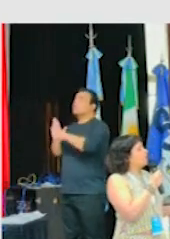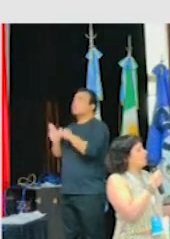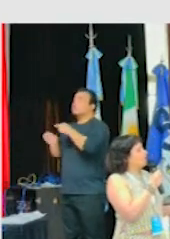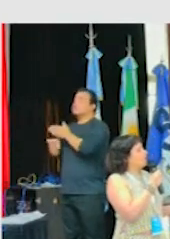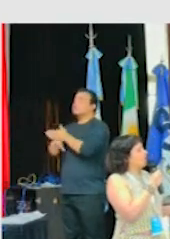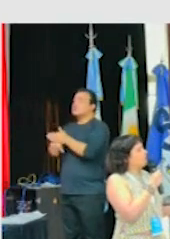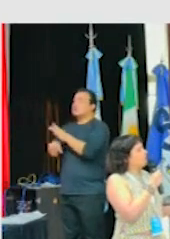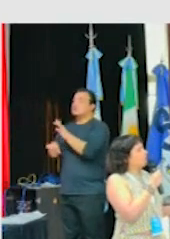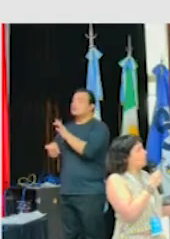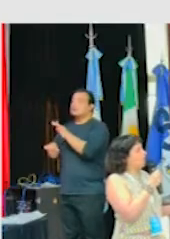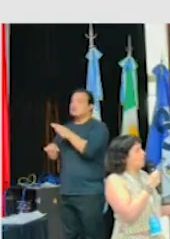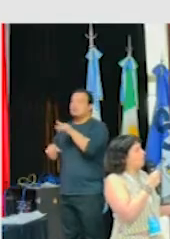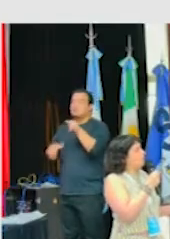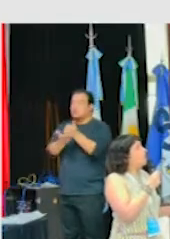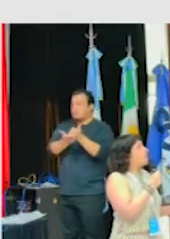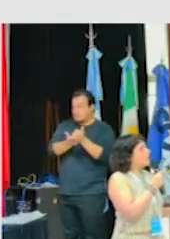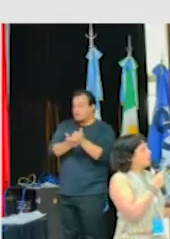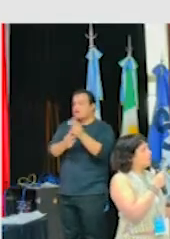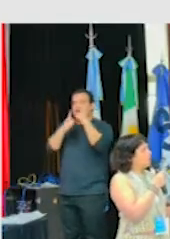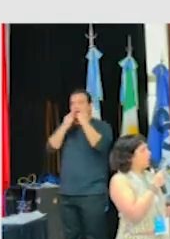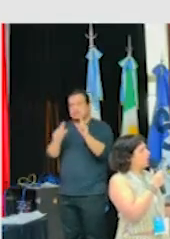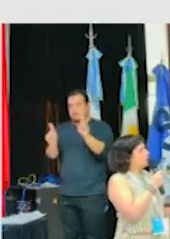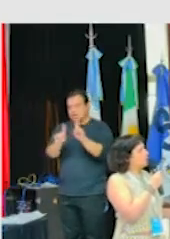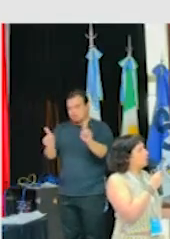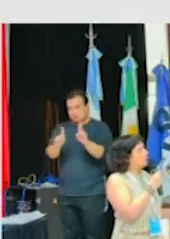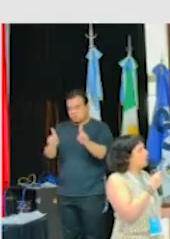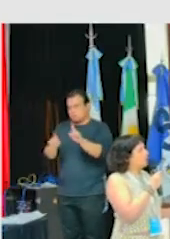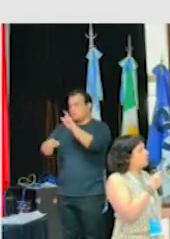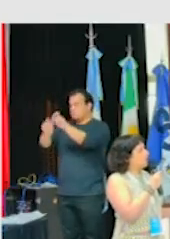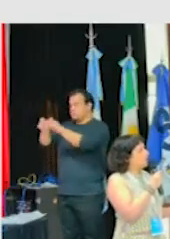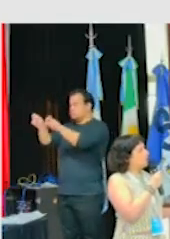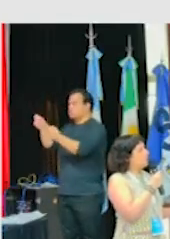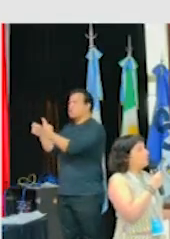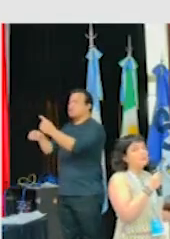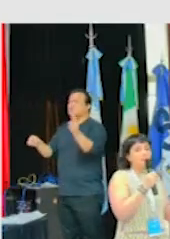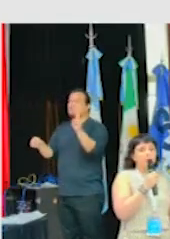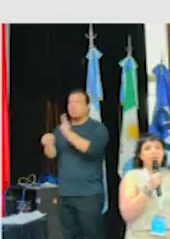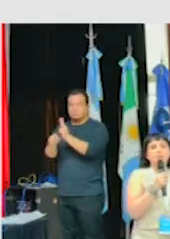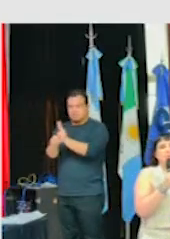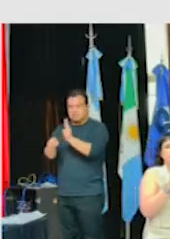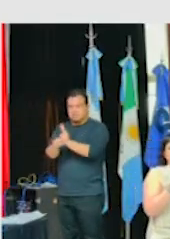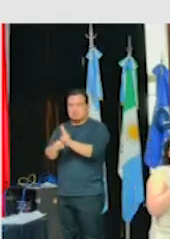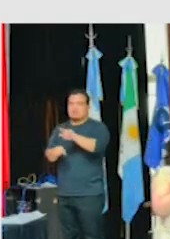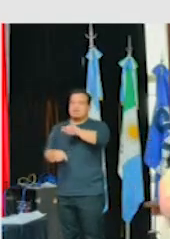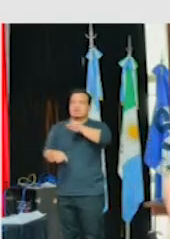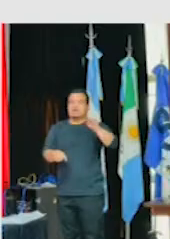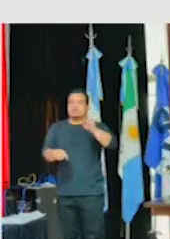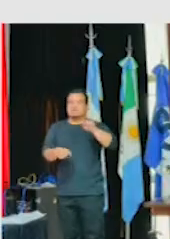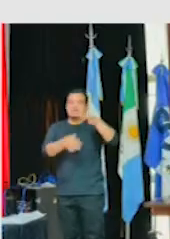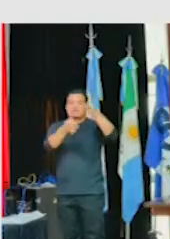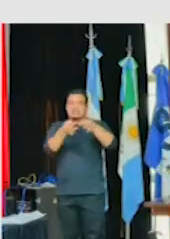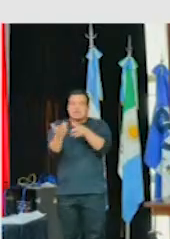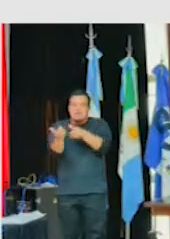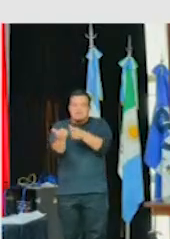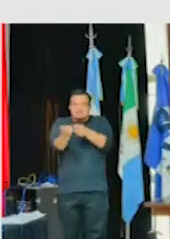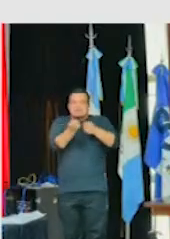no queremos quejas por espera o mala atención, gracias por cuidar a nuestros afiliados. Y la dignidad tironeando del médico diciéndolo,